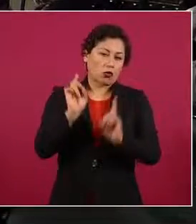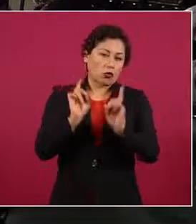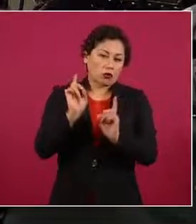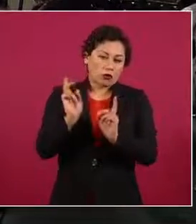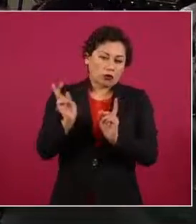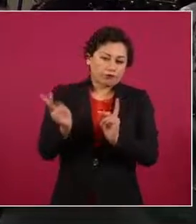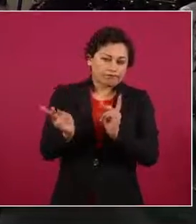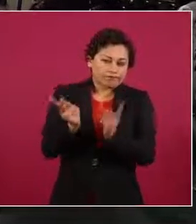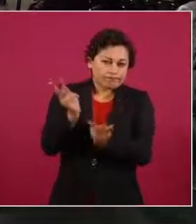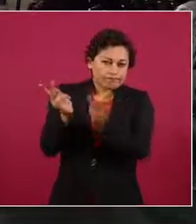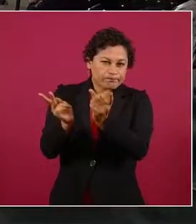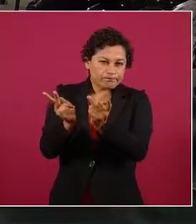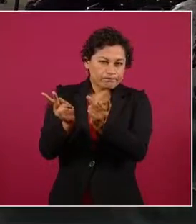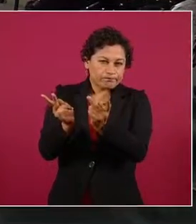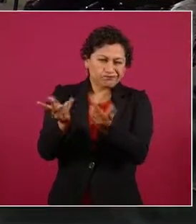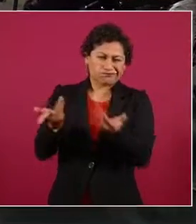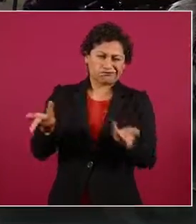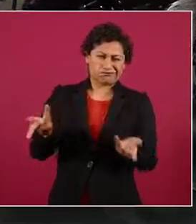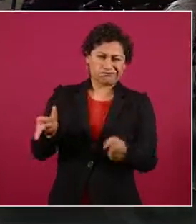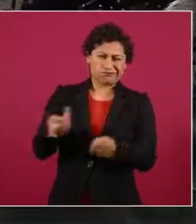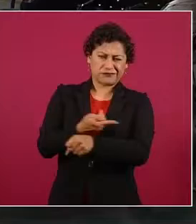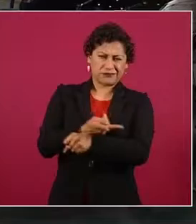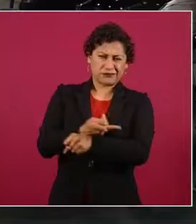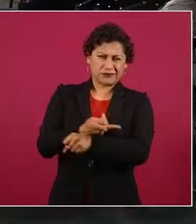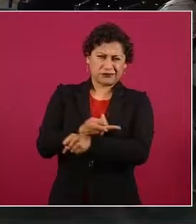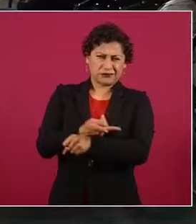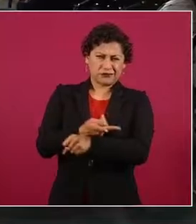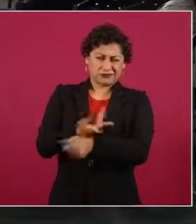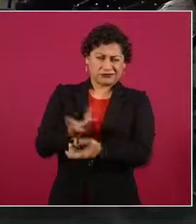es la hipocresía.